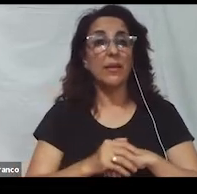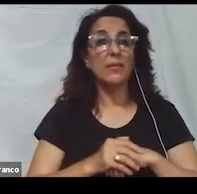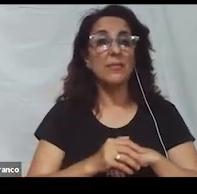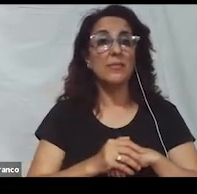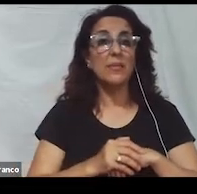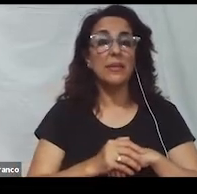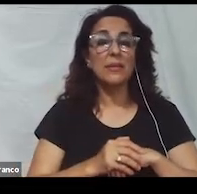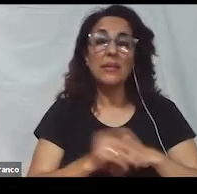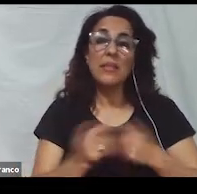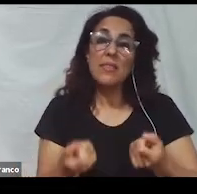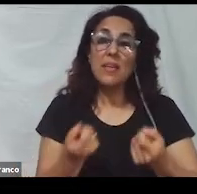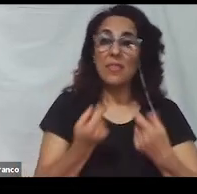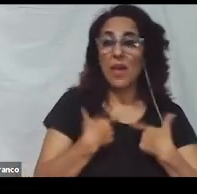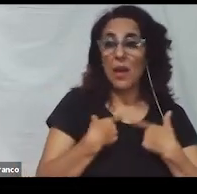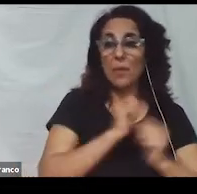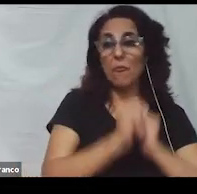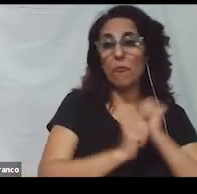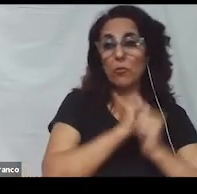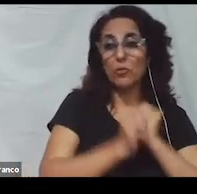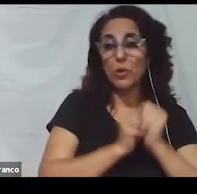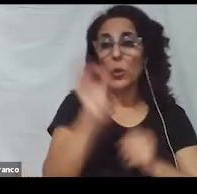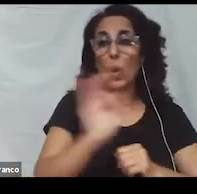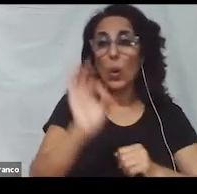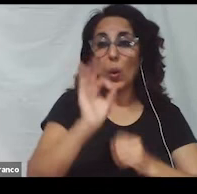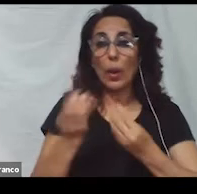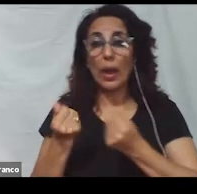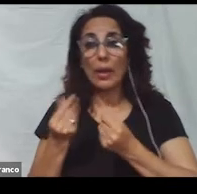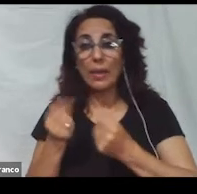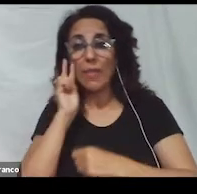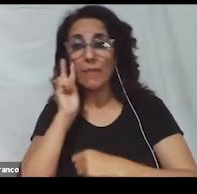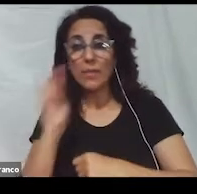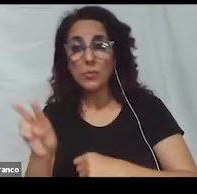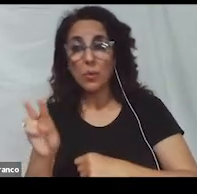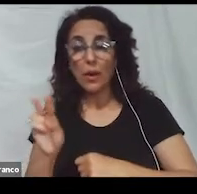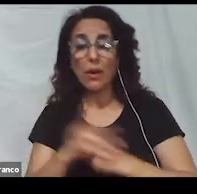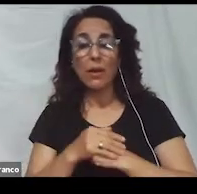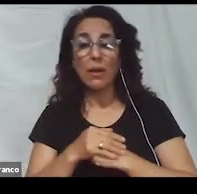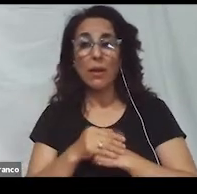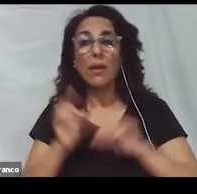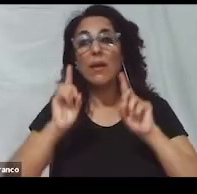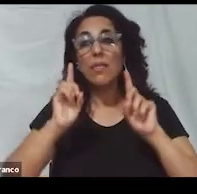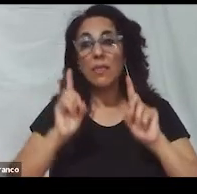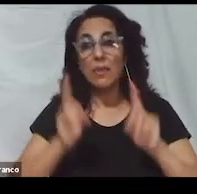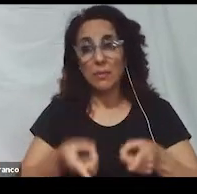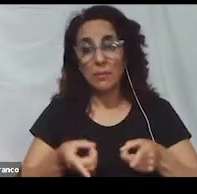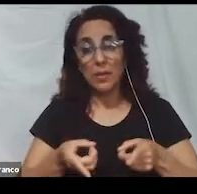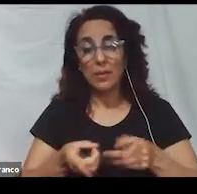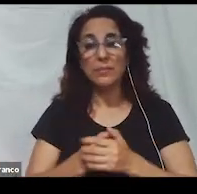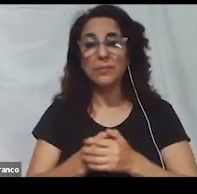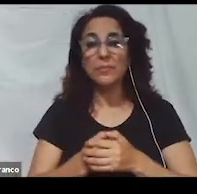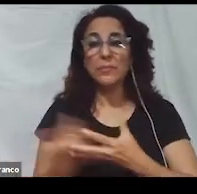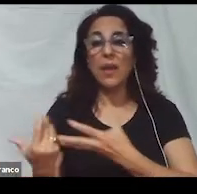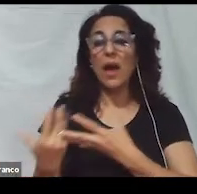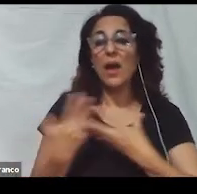además de, por supuesto, darle alguna funcionalidad o calidad visual a la página web, también pueden, en